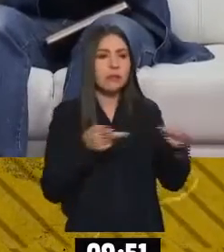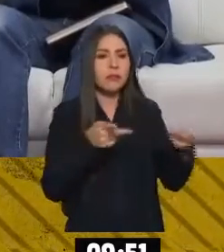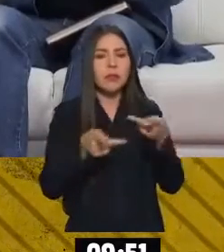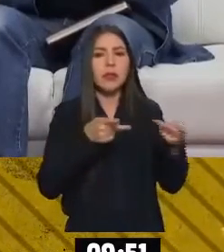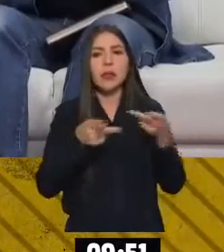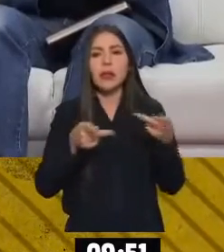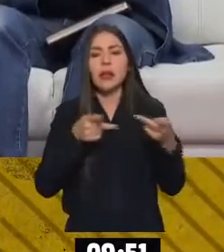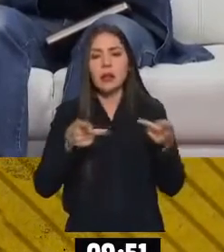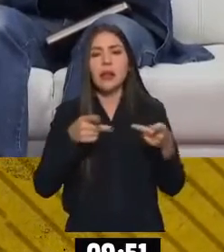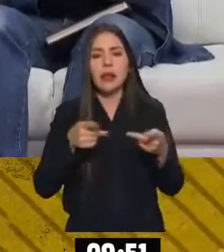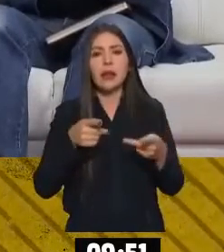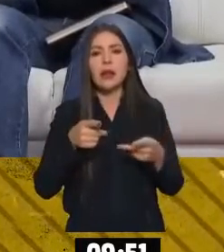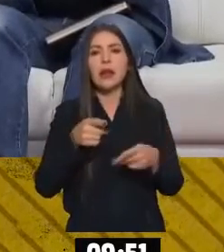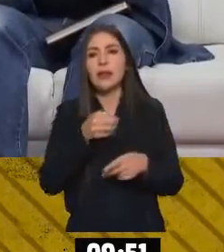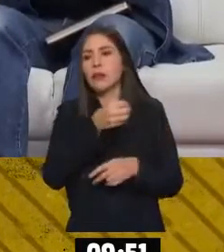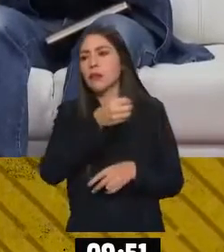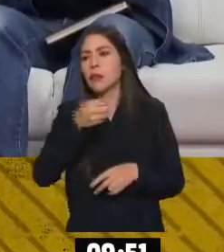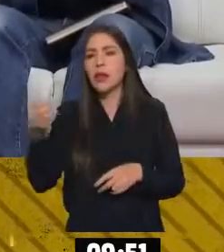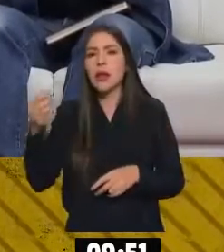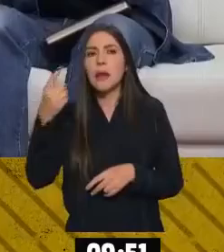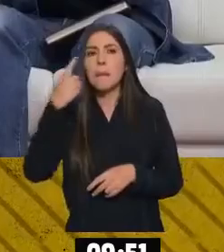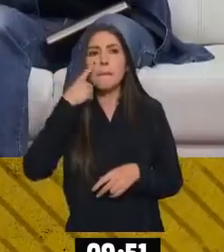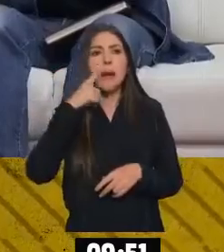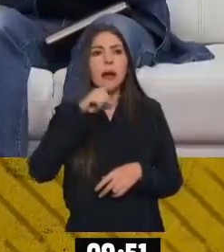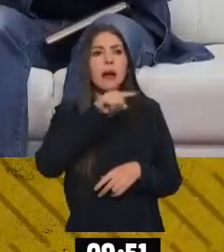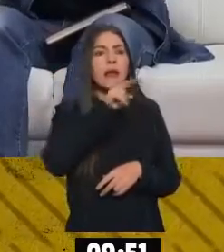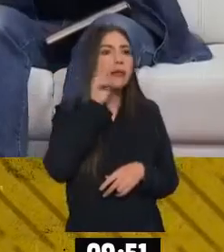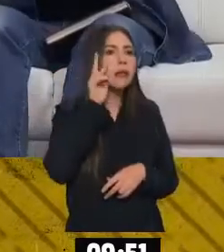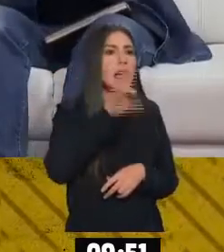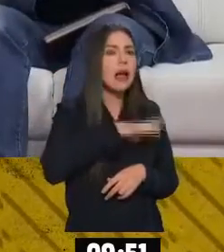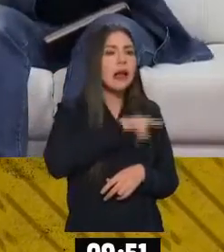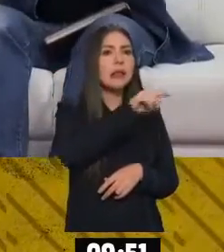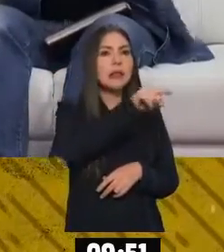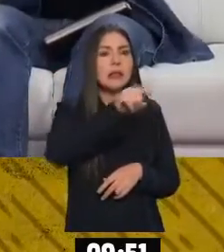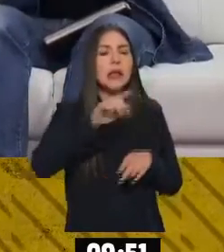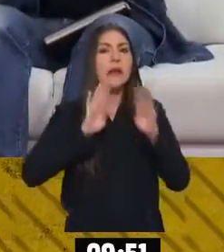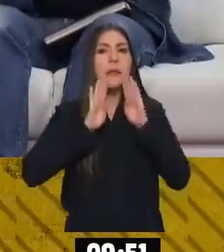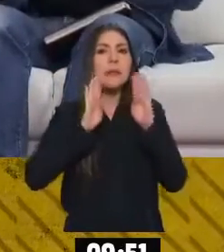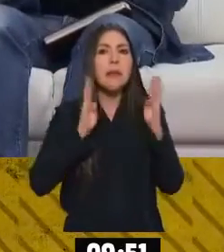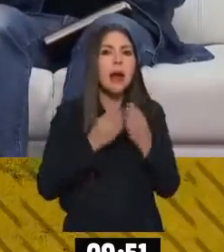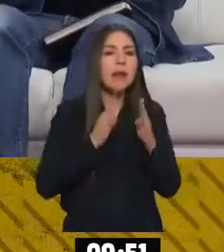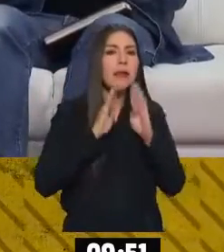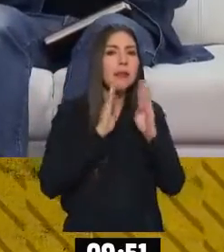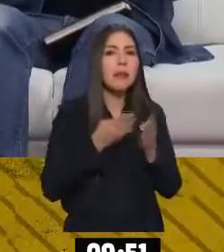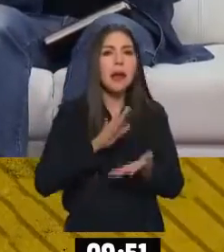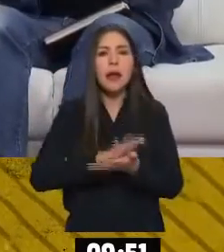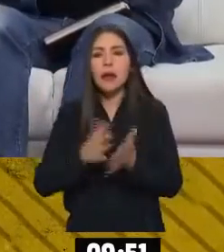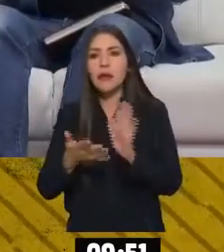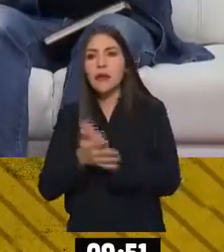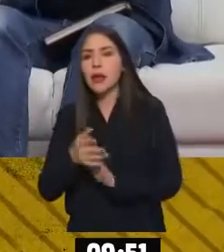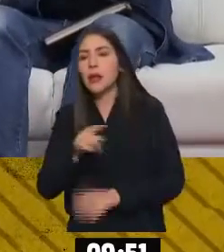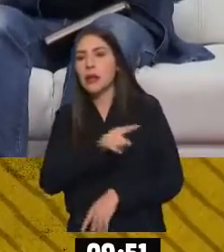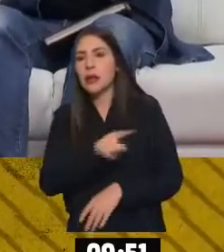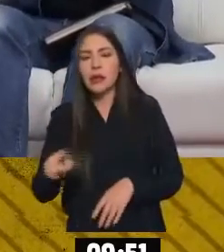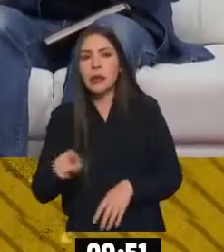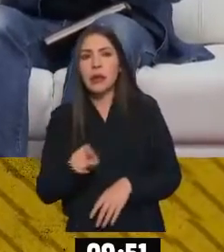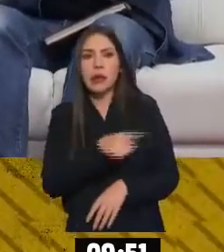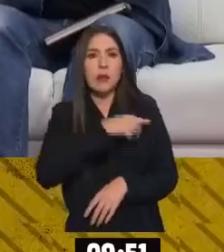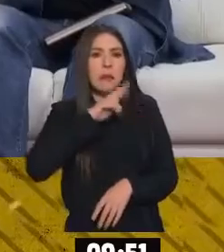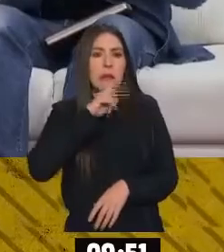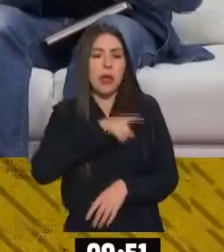la presencia creciente del crimen organizado ligado a los grupos caciquiles, Claro. ¿no? Entonces, bueno,